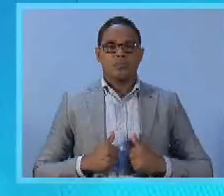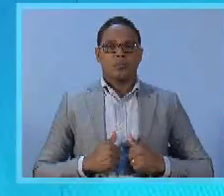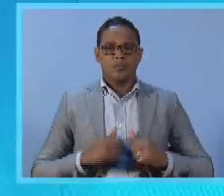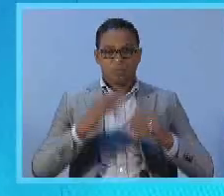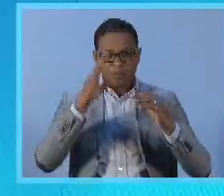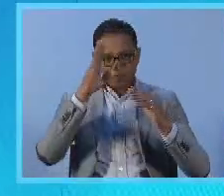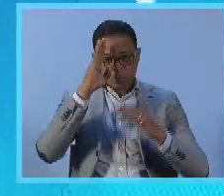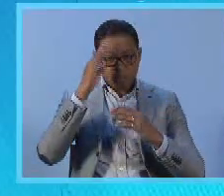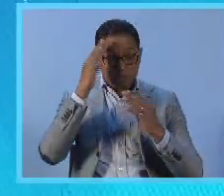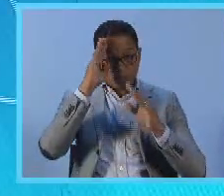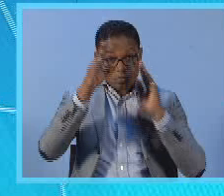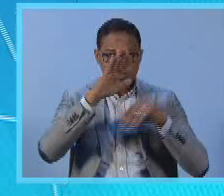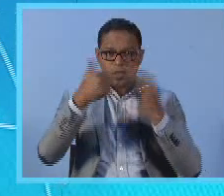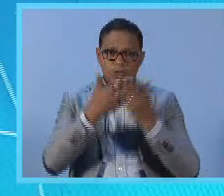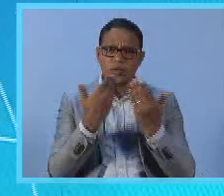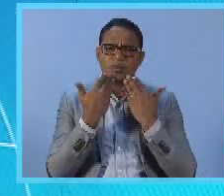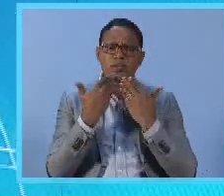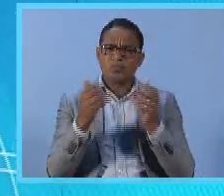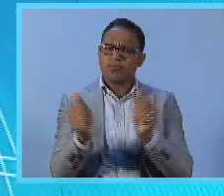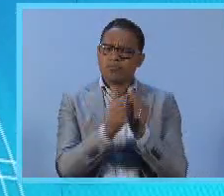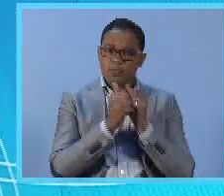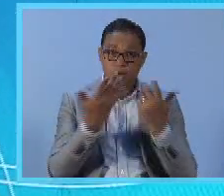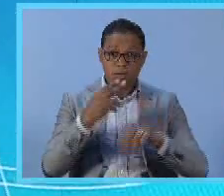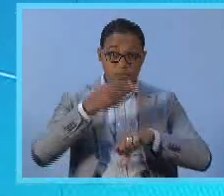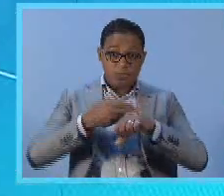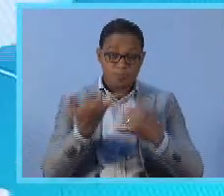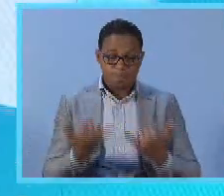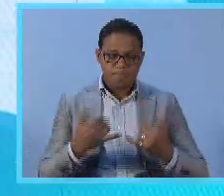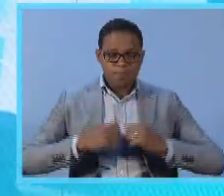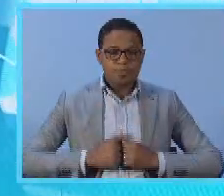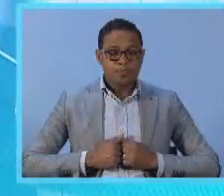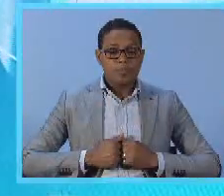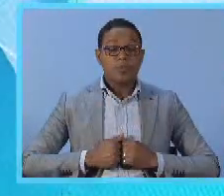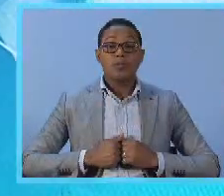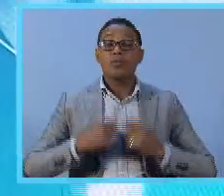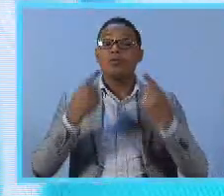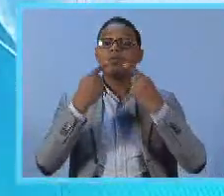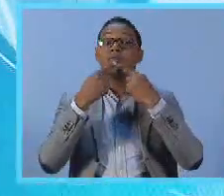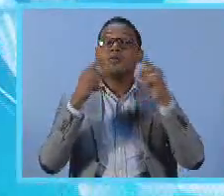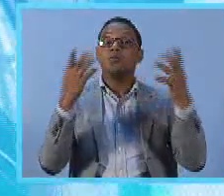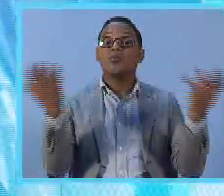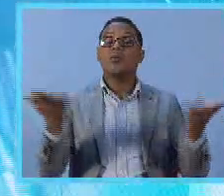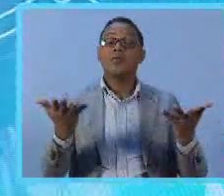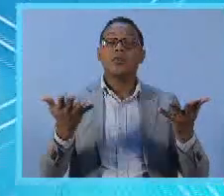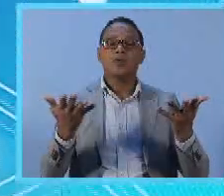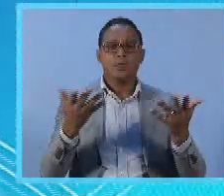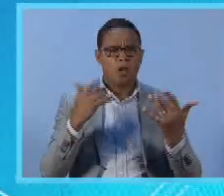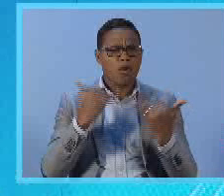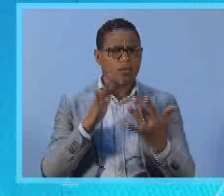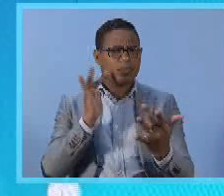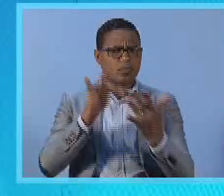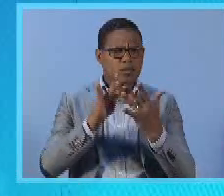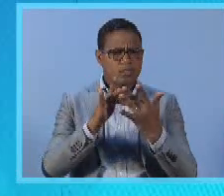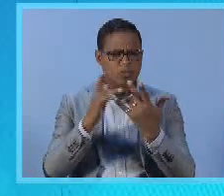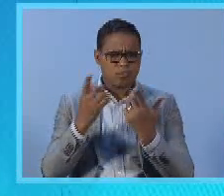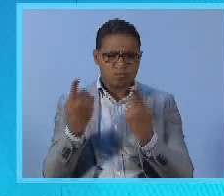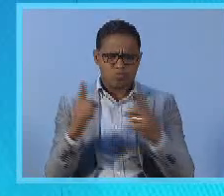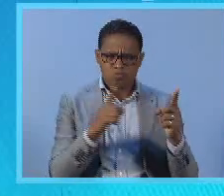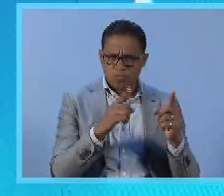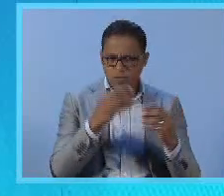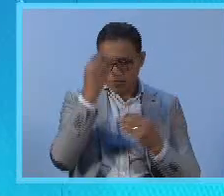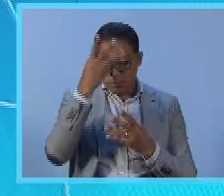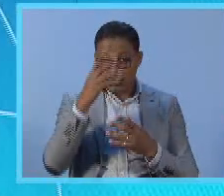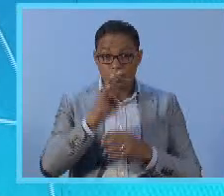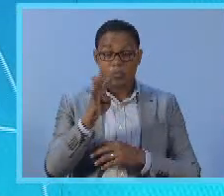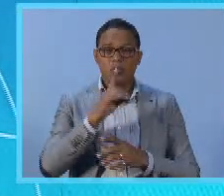Hola a todos, gracias por acompañarnos a esta hora de la tarde. Vamos en materia noticiosa a conectar precisamente con la realidad informativa, porque el